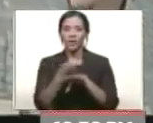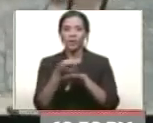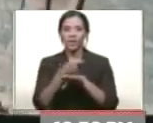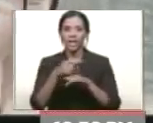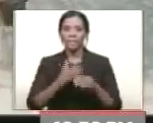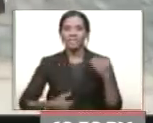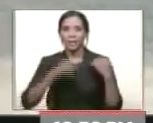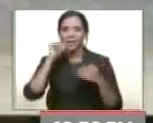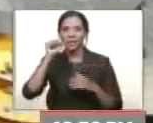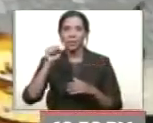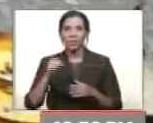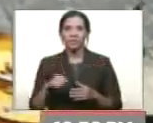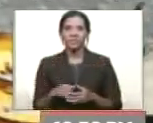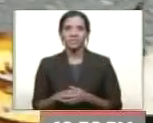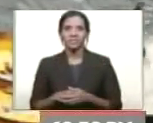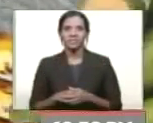Maduro.